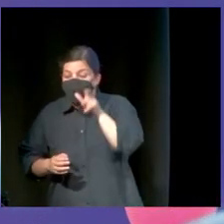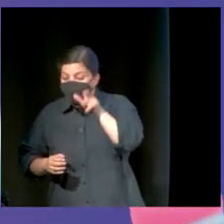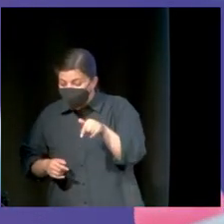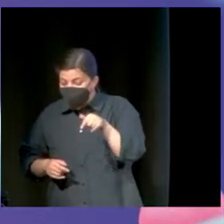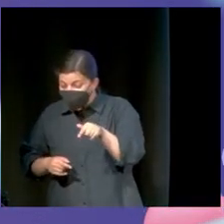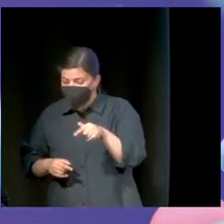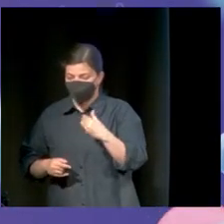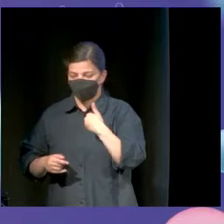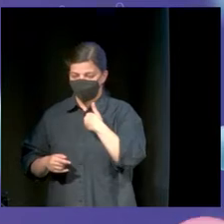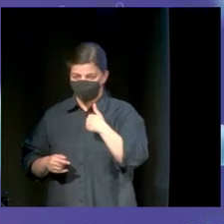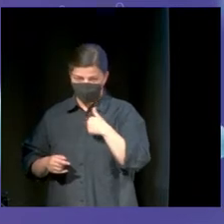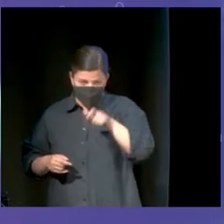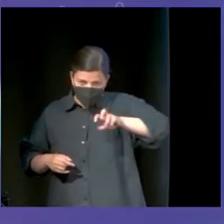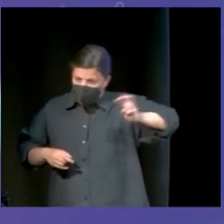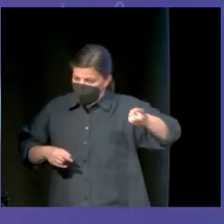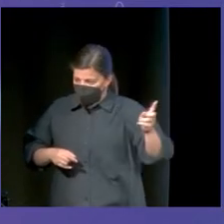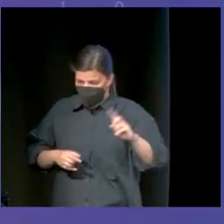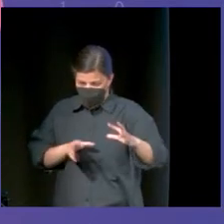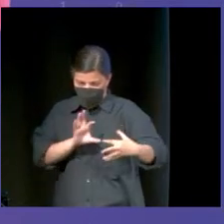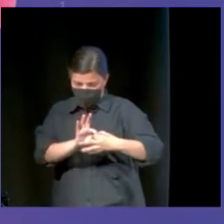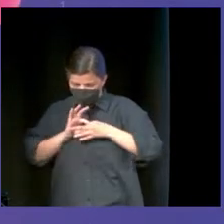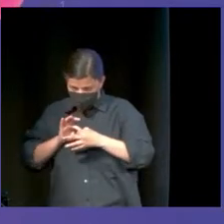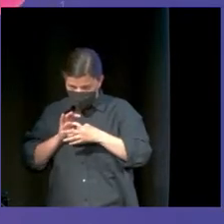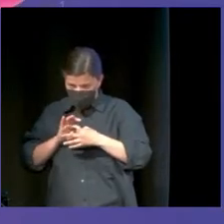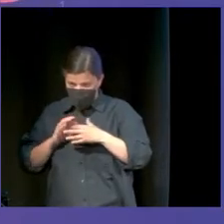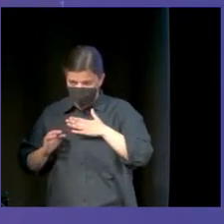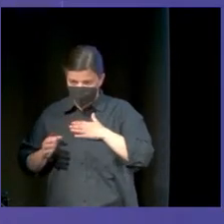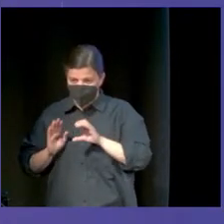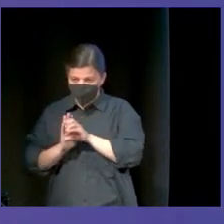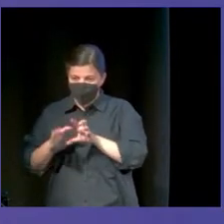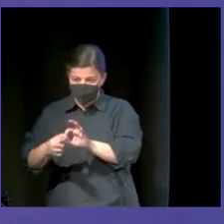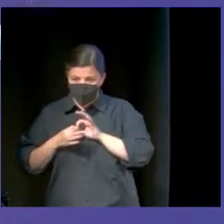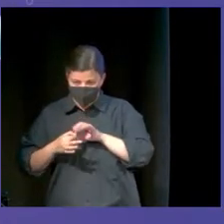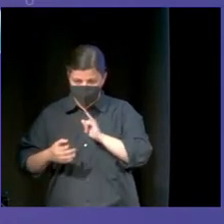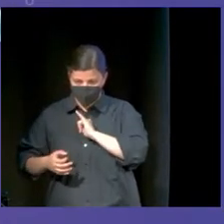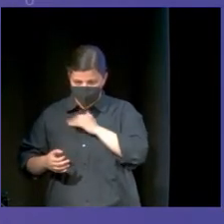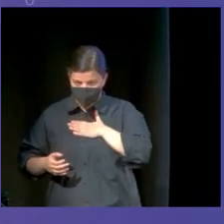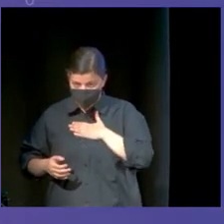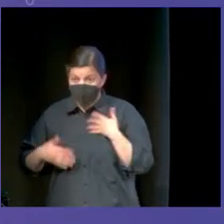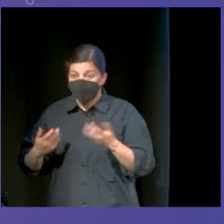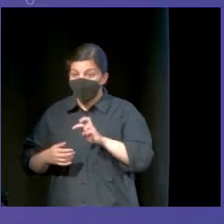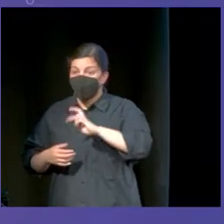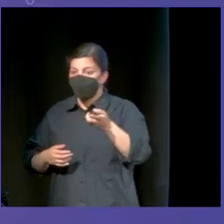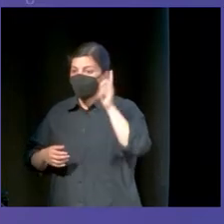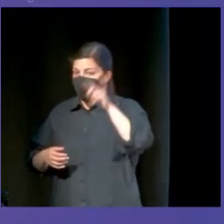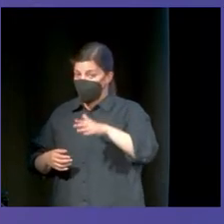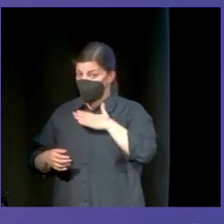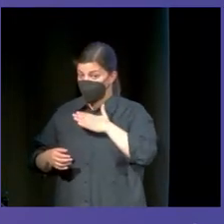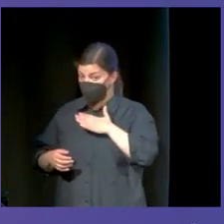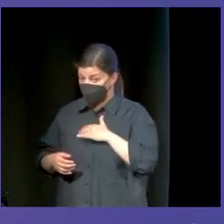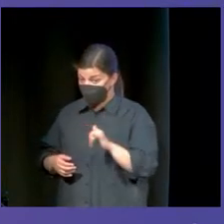yo y no otra persona vale por otro lado tenemos esa identidad pero también tenemos nuestras propiedades